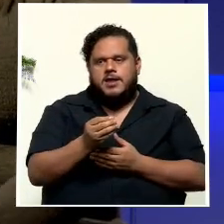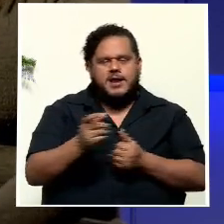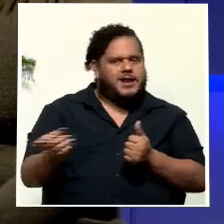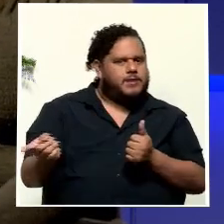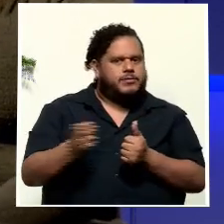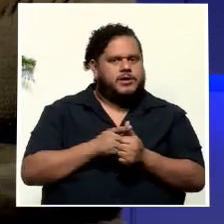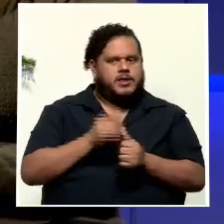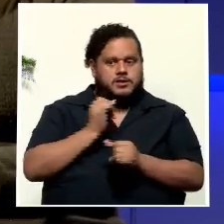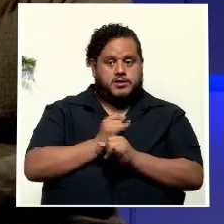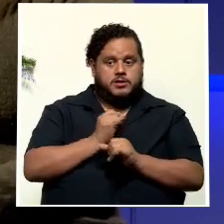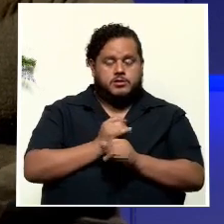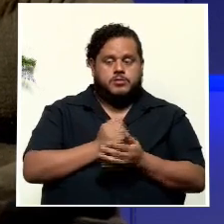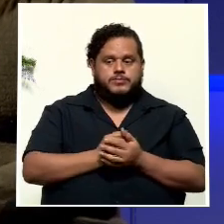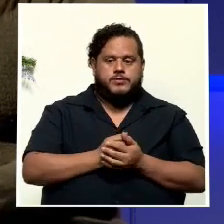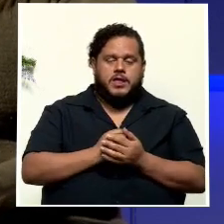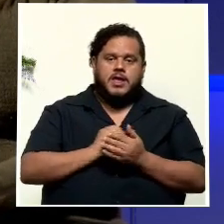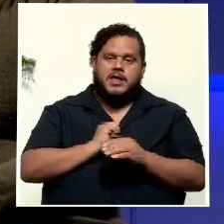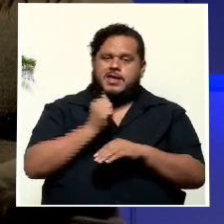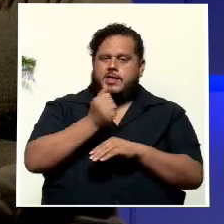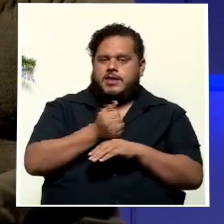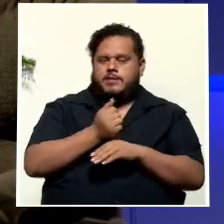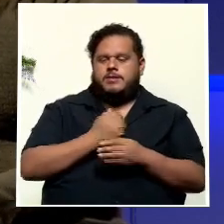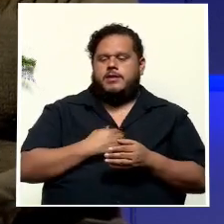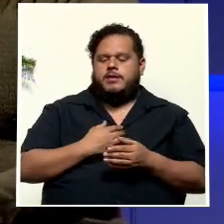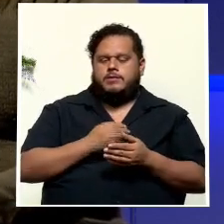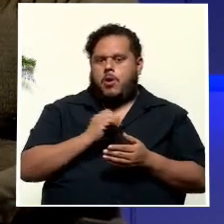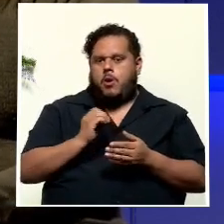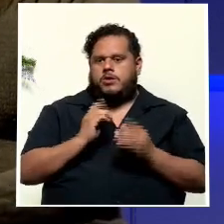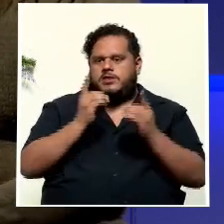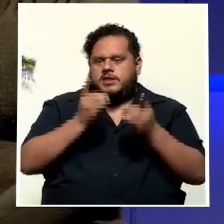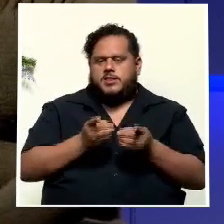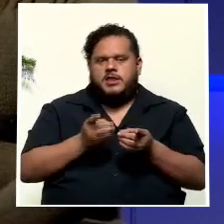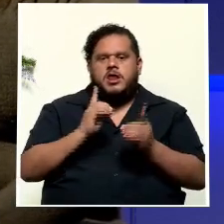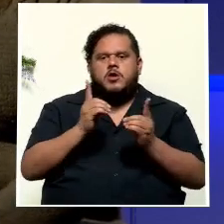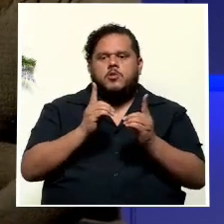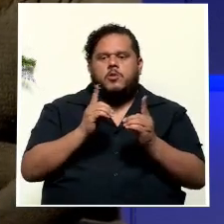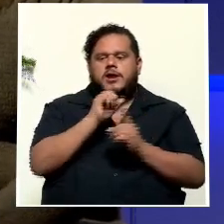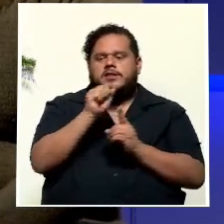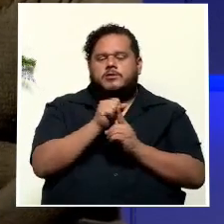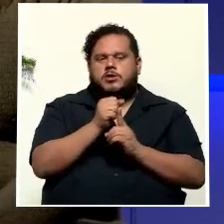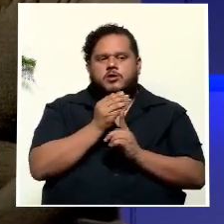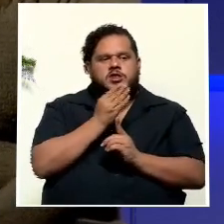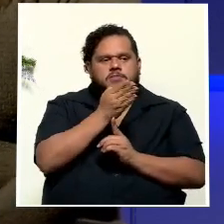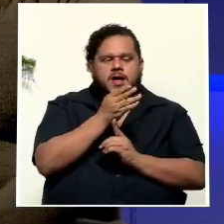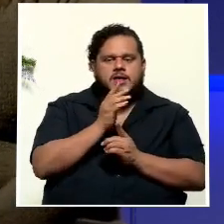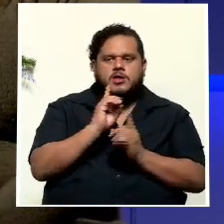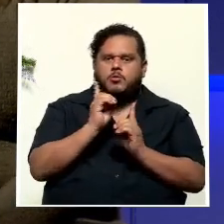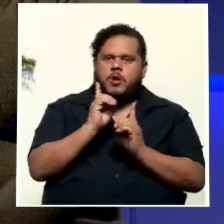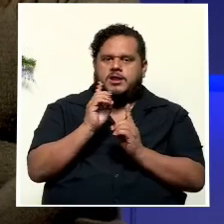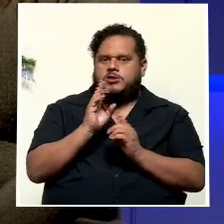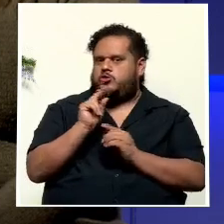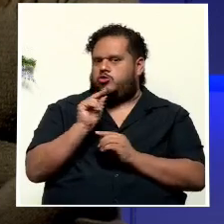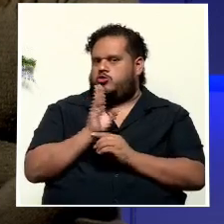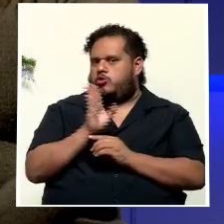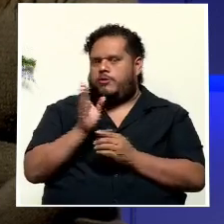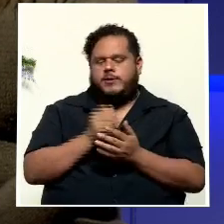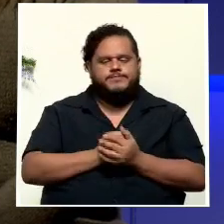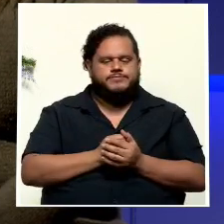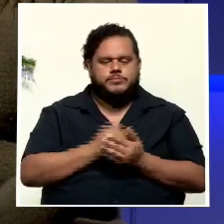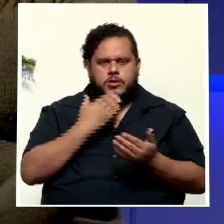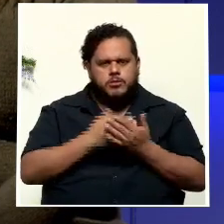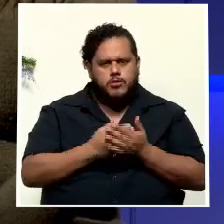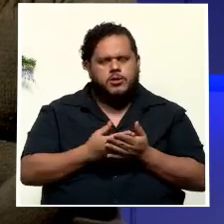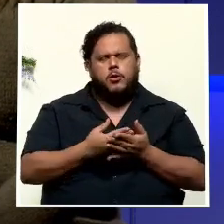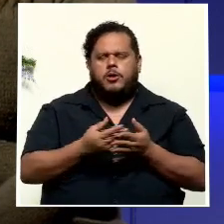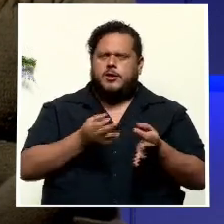de la institución y decidir qué casos van y qué no. Ahora le voy a pedir ampliar un poco este concepto de